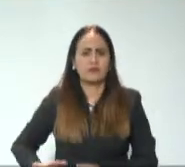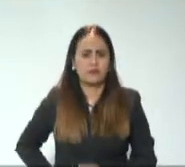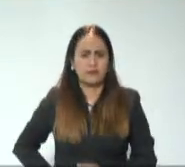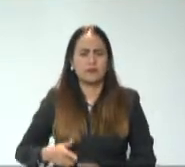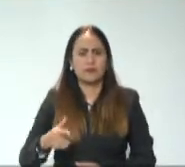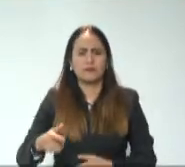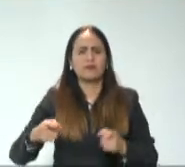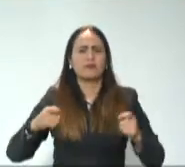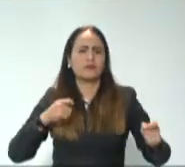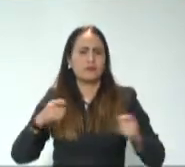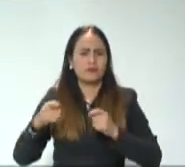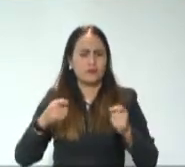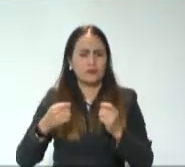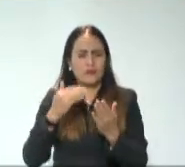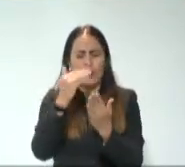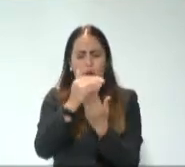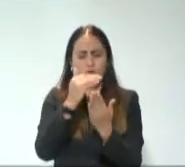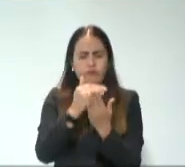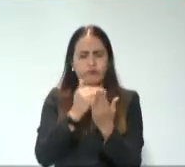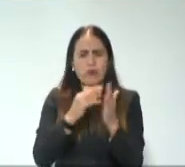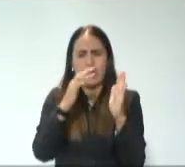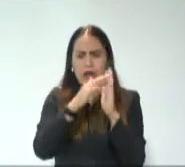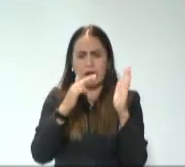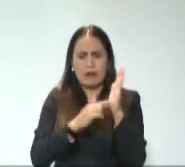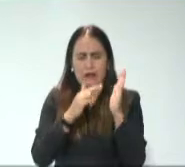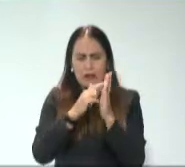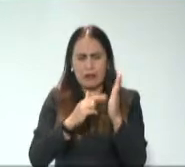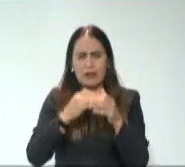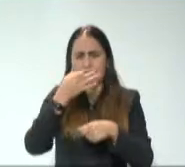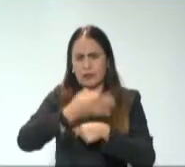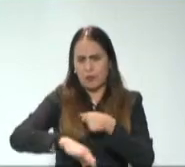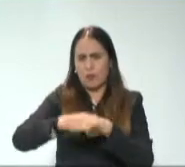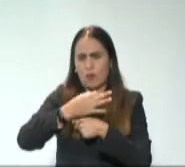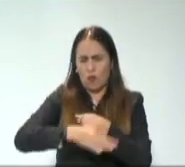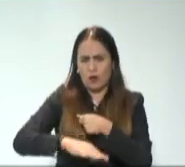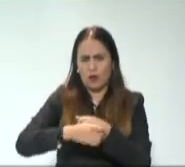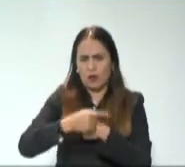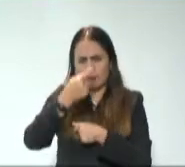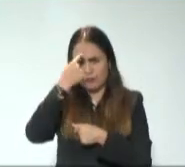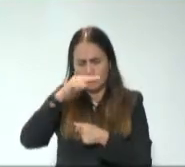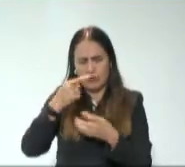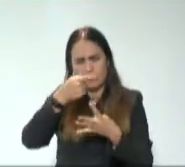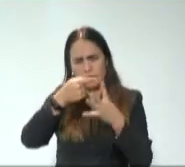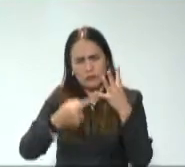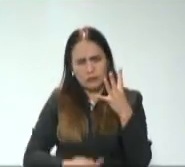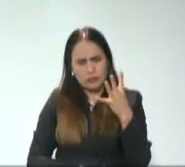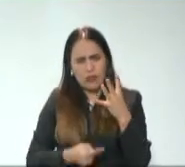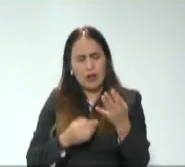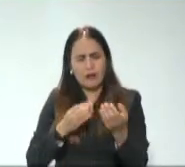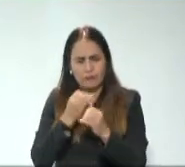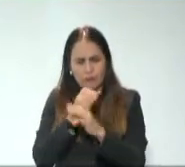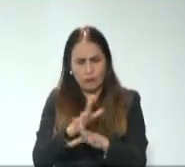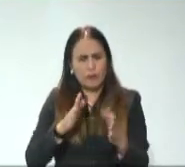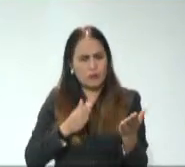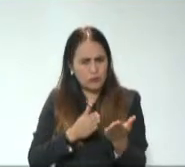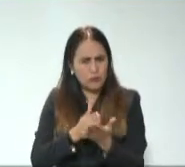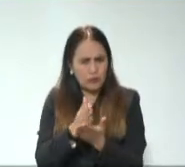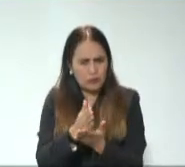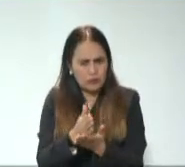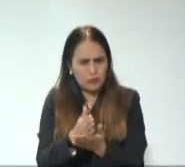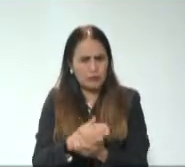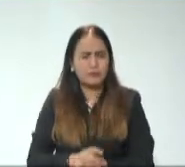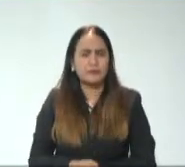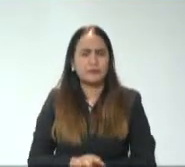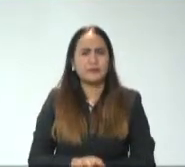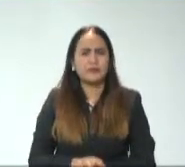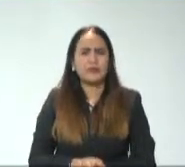regula los lineamientos temporales para establecer el procedimiento administrativo interno de acceso a la información pública